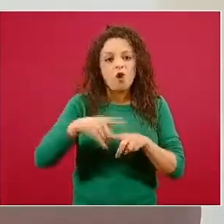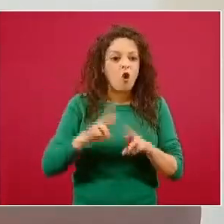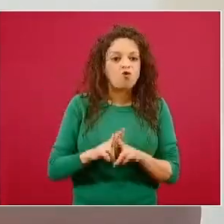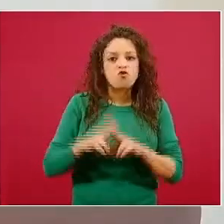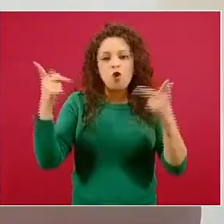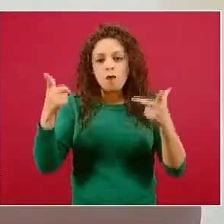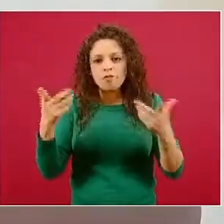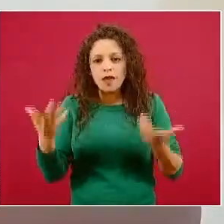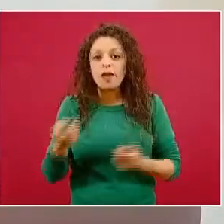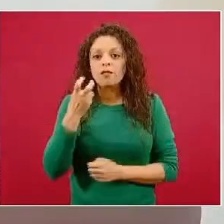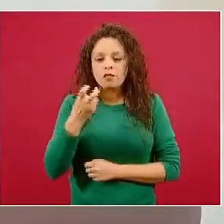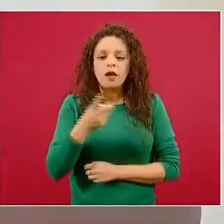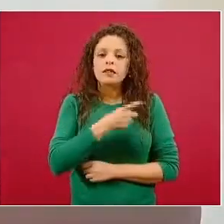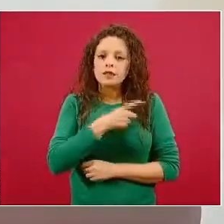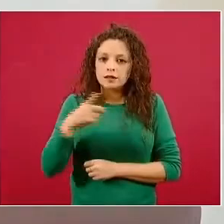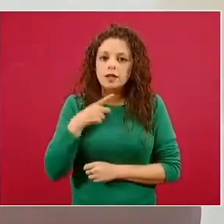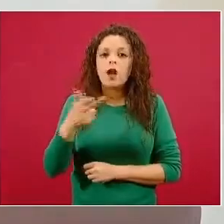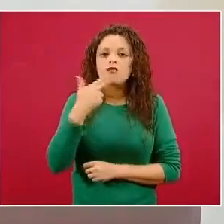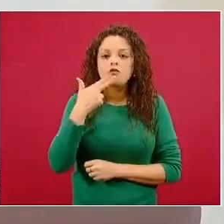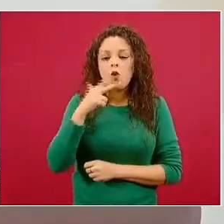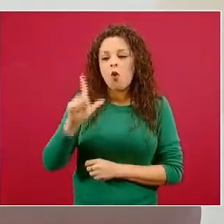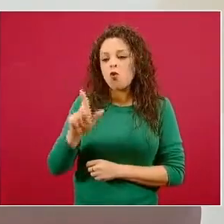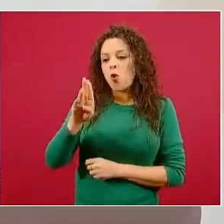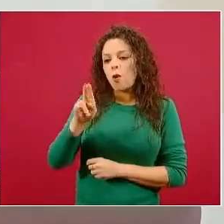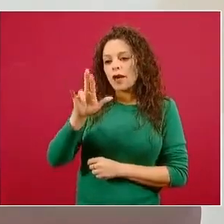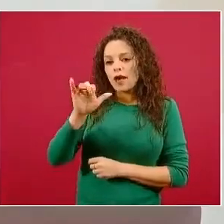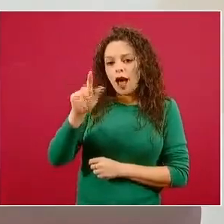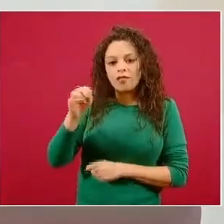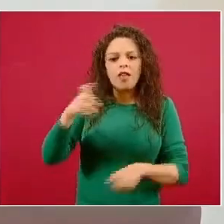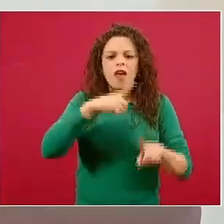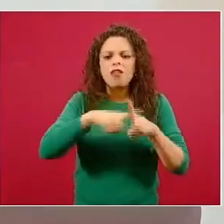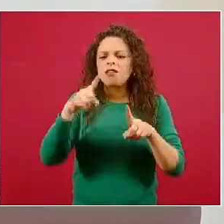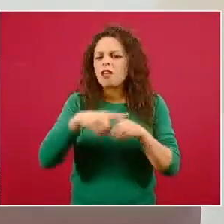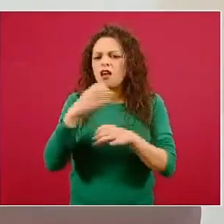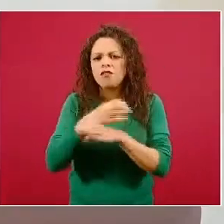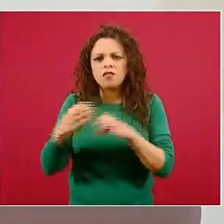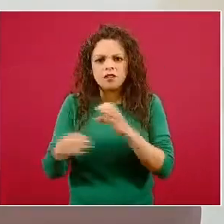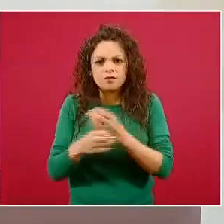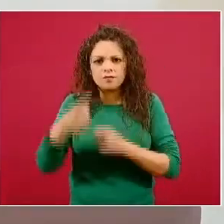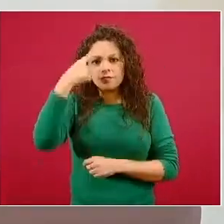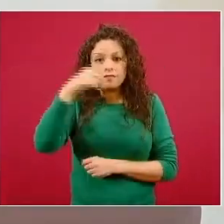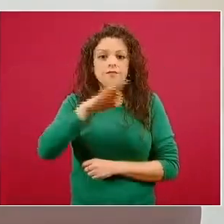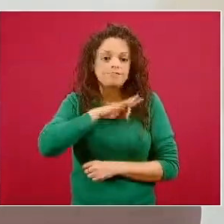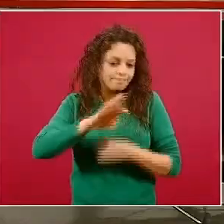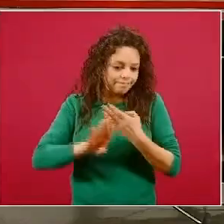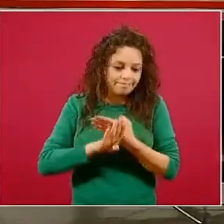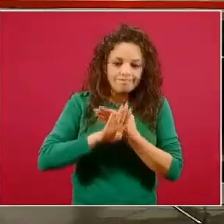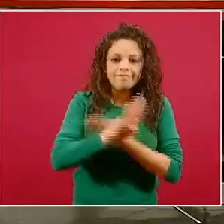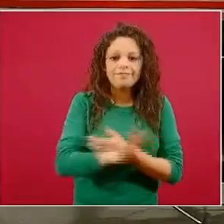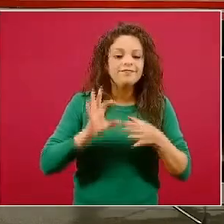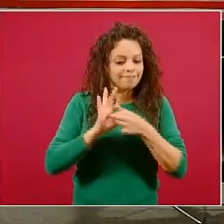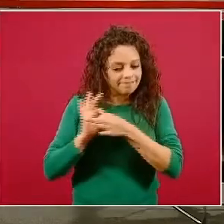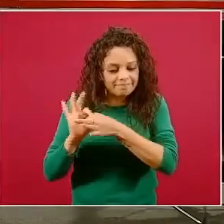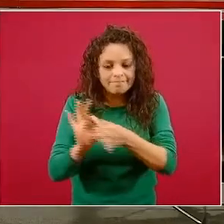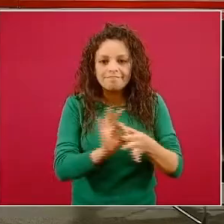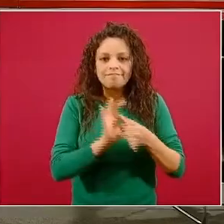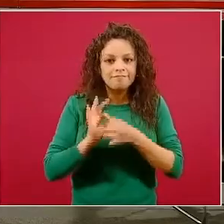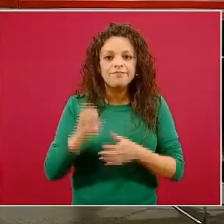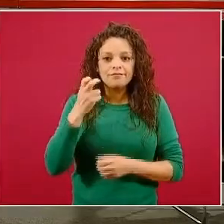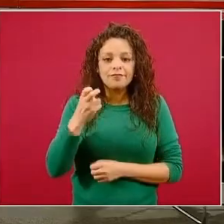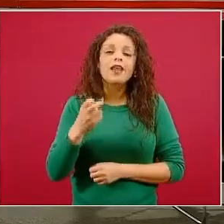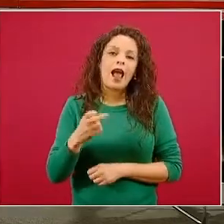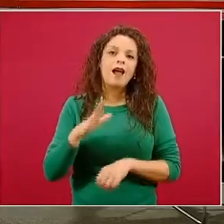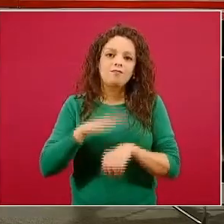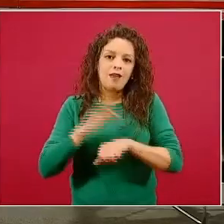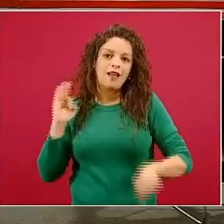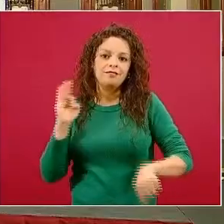con lubricantes y con toda una serie de factores que nos permite tener esta prevención combinada, y existen programas donde también